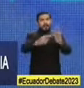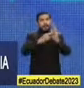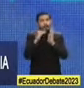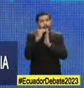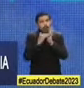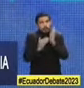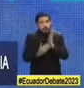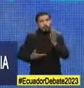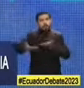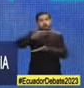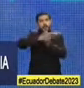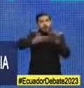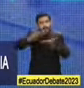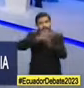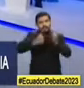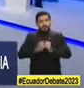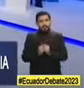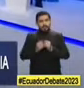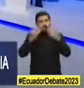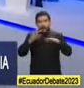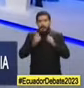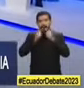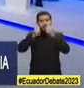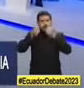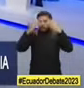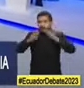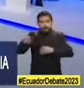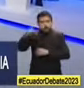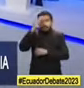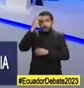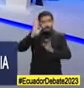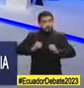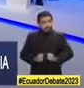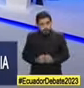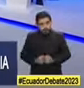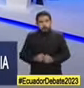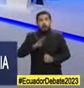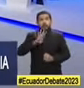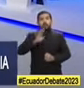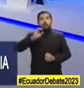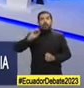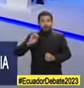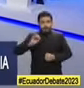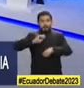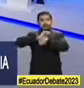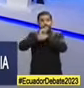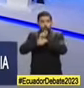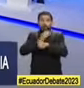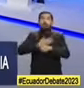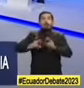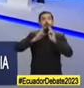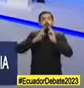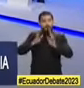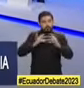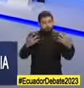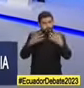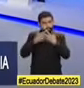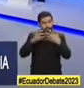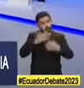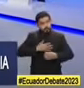sido socializado con cada una de las candidaturas. Tiene 40 segundos para continuar con su respuesta. Candidata González, corre